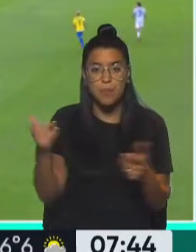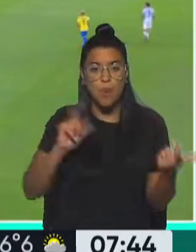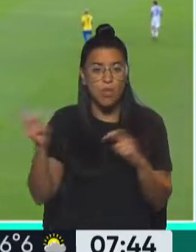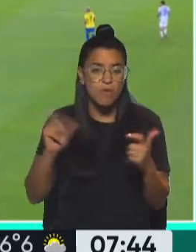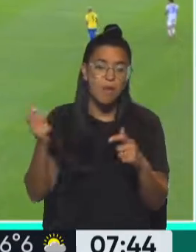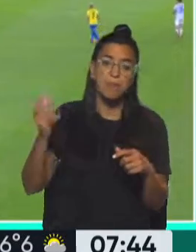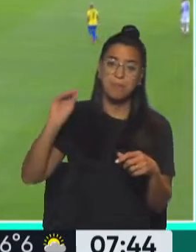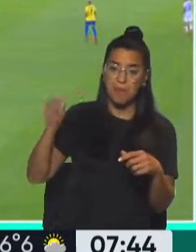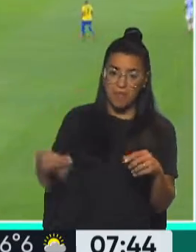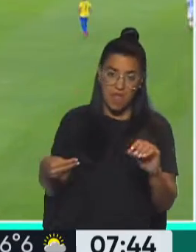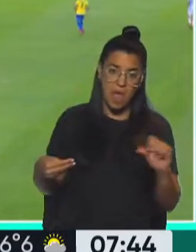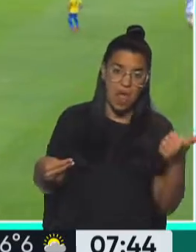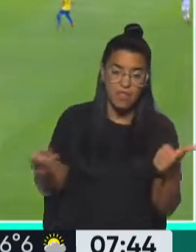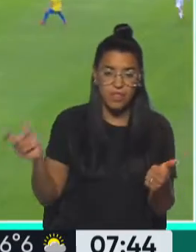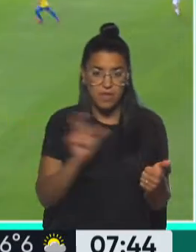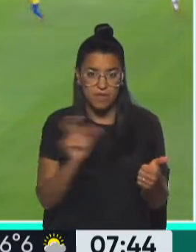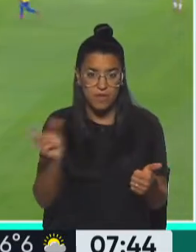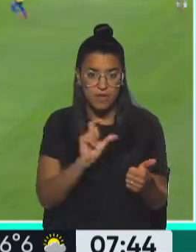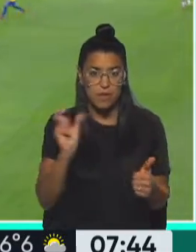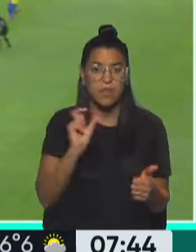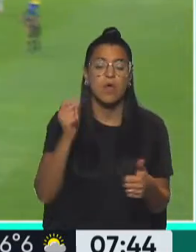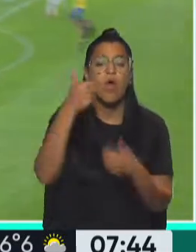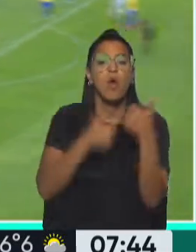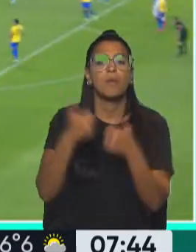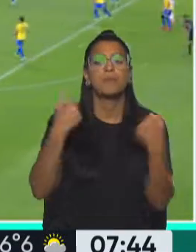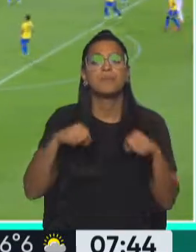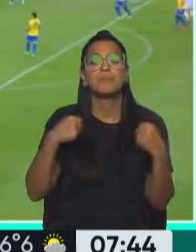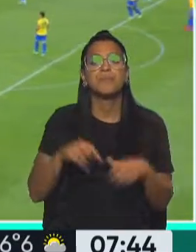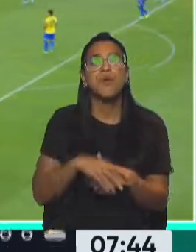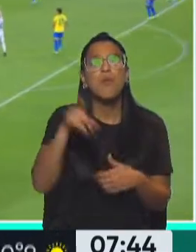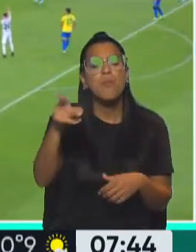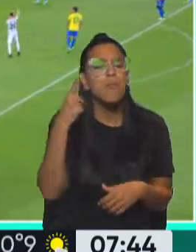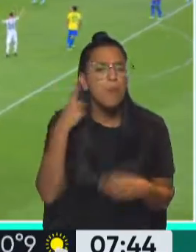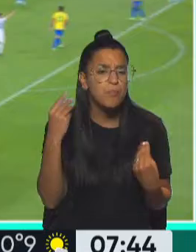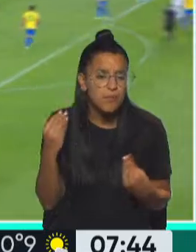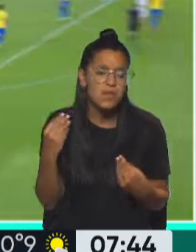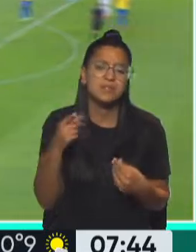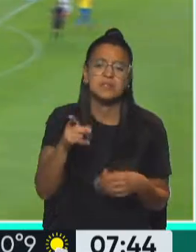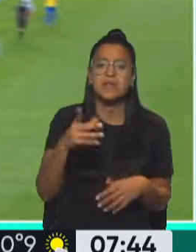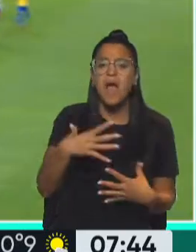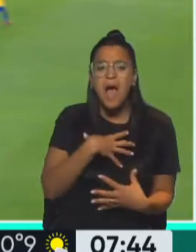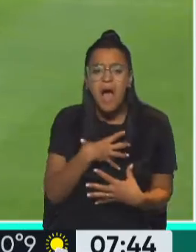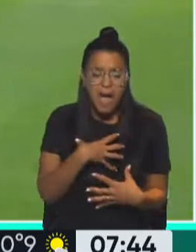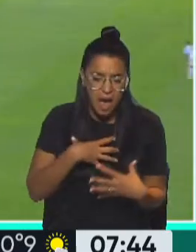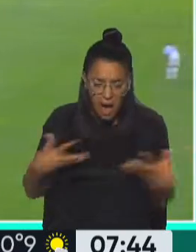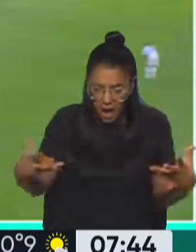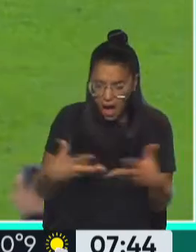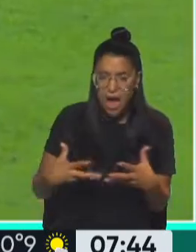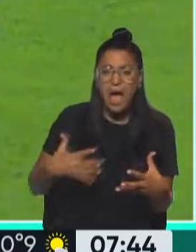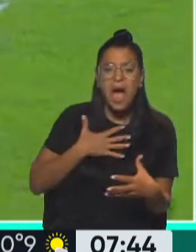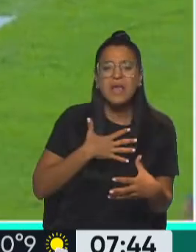diferencia, perder que ganar, ¿no?, en una competencia deportiva. ¿Cómo cree usted que va a afectar en el ánimo de ese